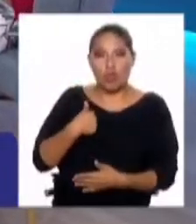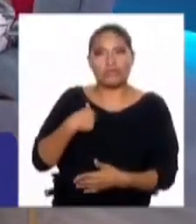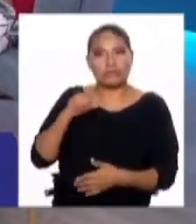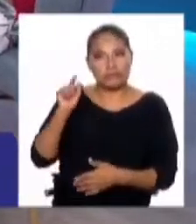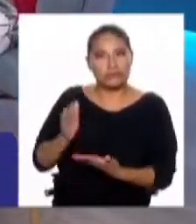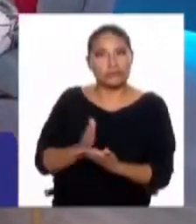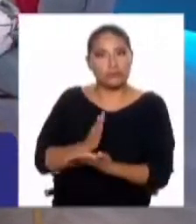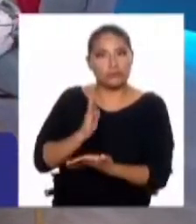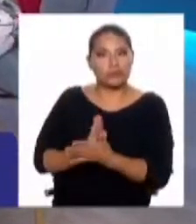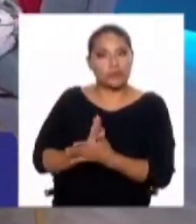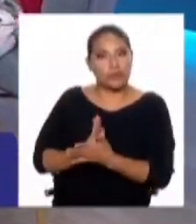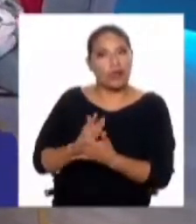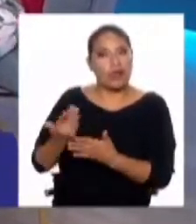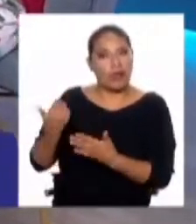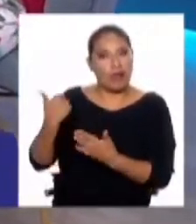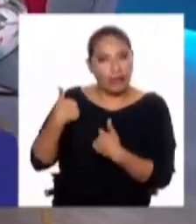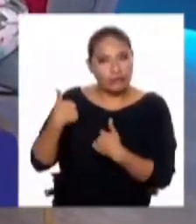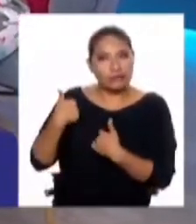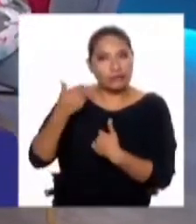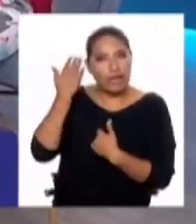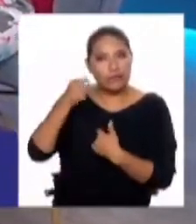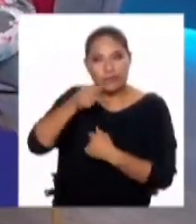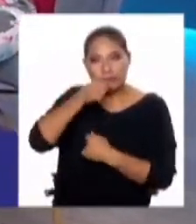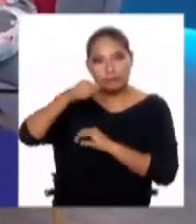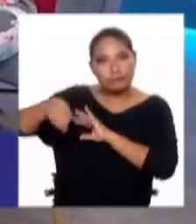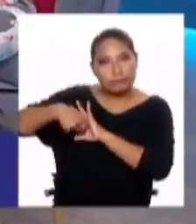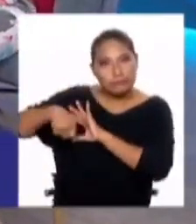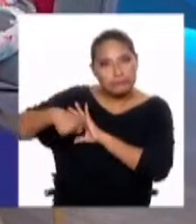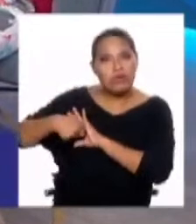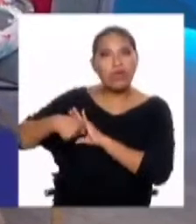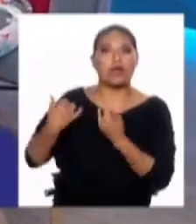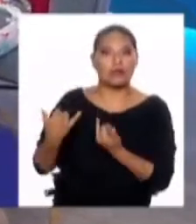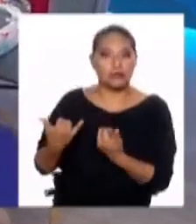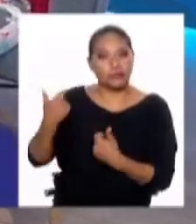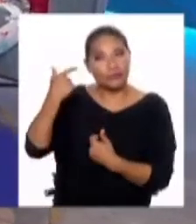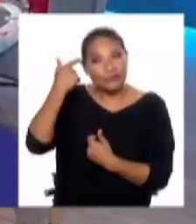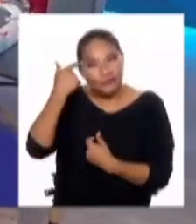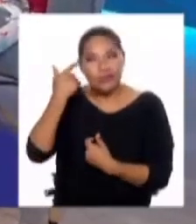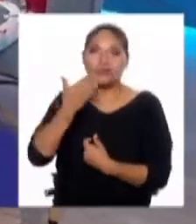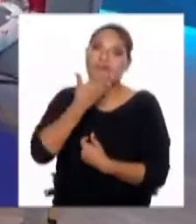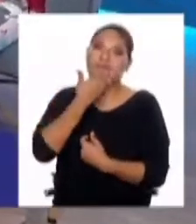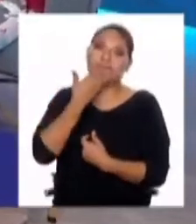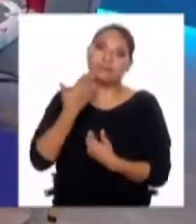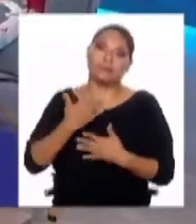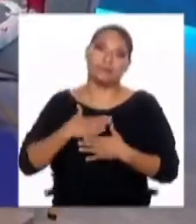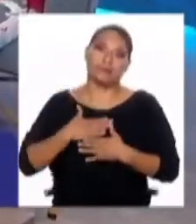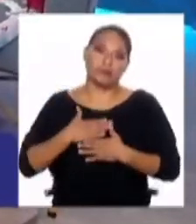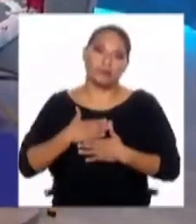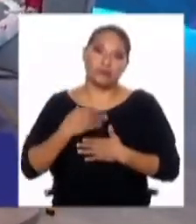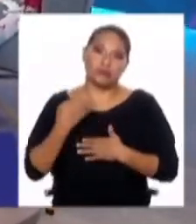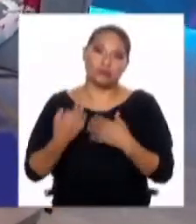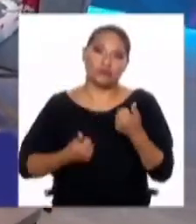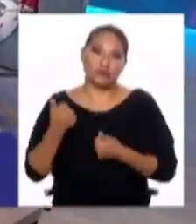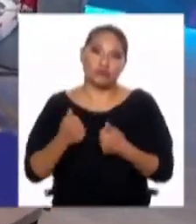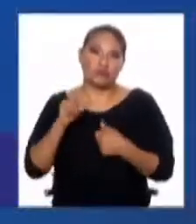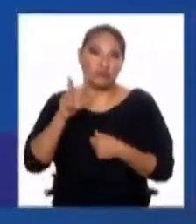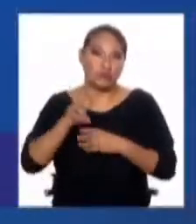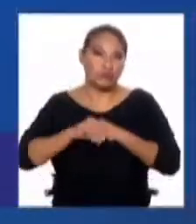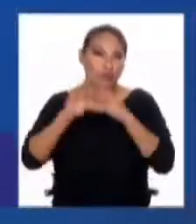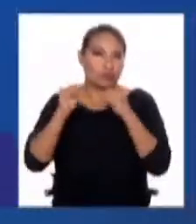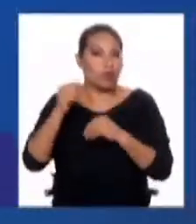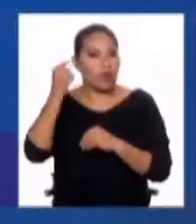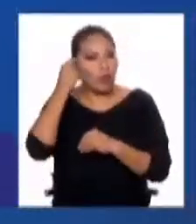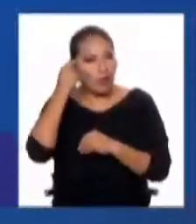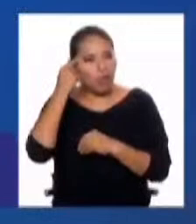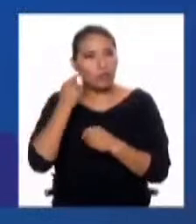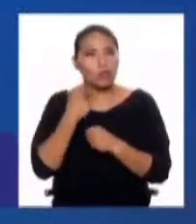paja, ¿no es cierto? Entonces, lo mejor que yo puedo hacer son, tengo dos vías, seguir